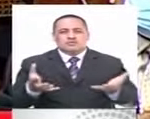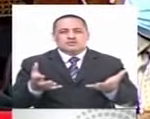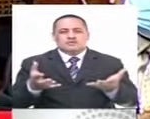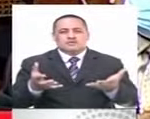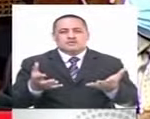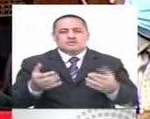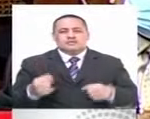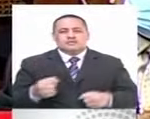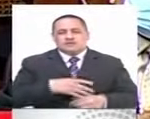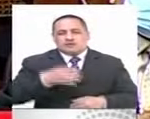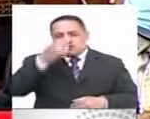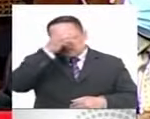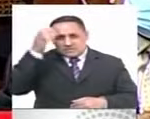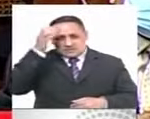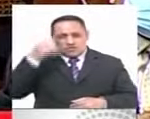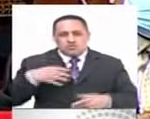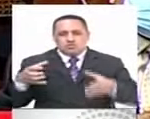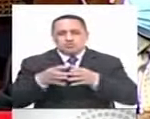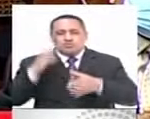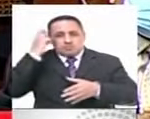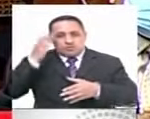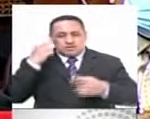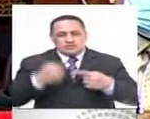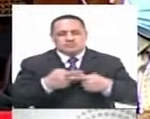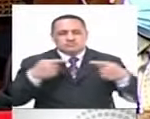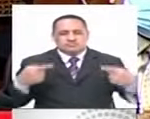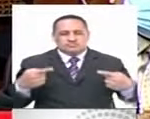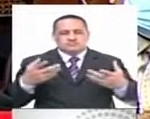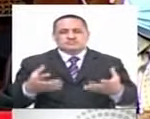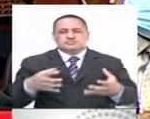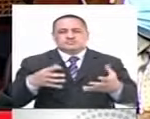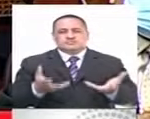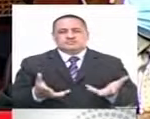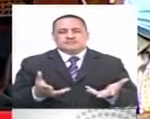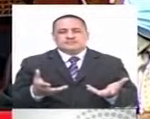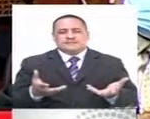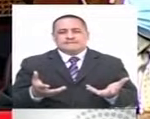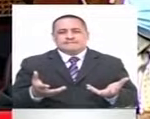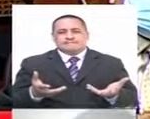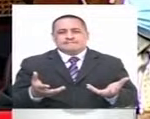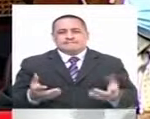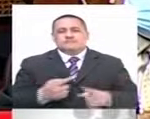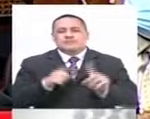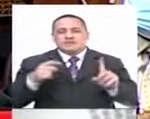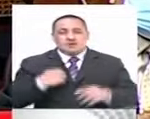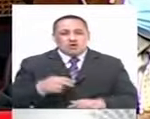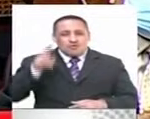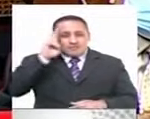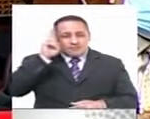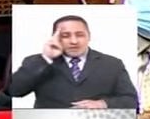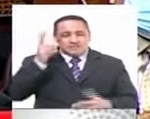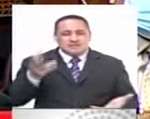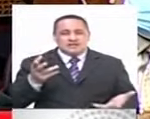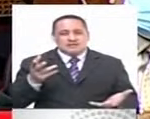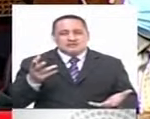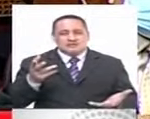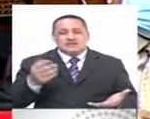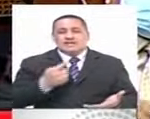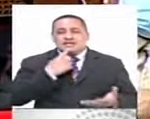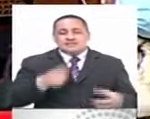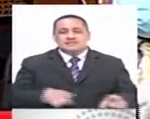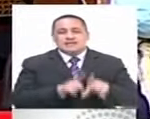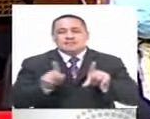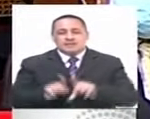del partido oficialista. Eso sí ha ocurrido. Pero confianza es